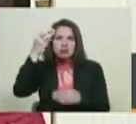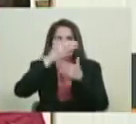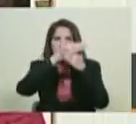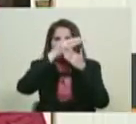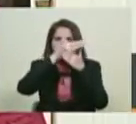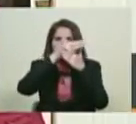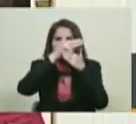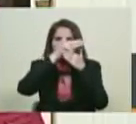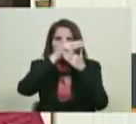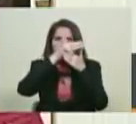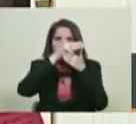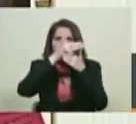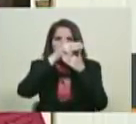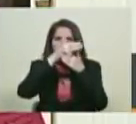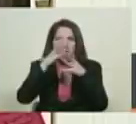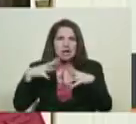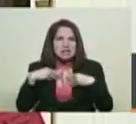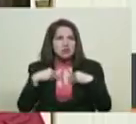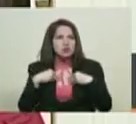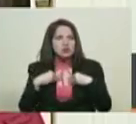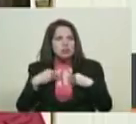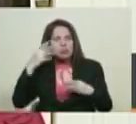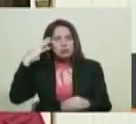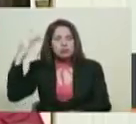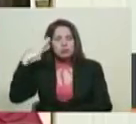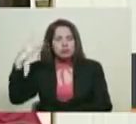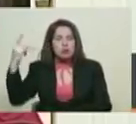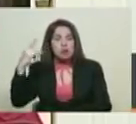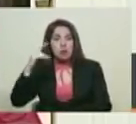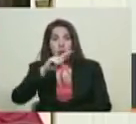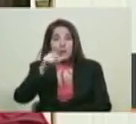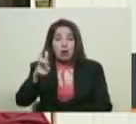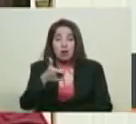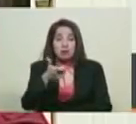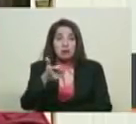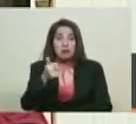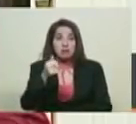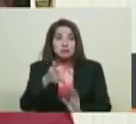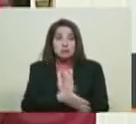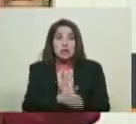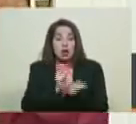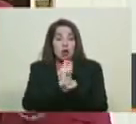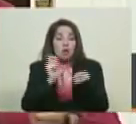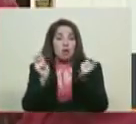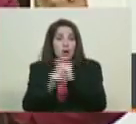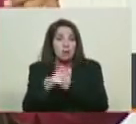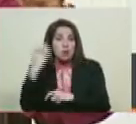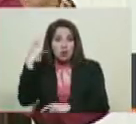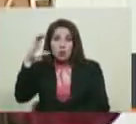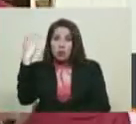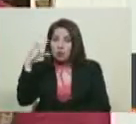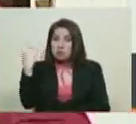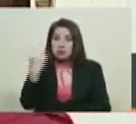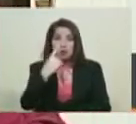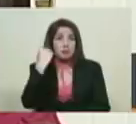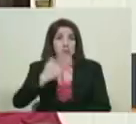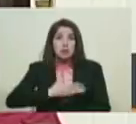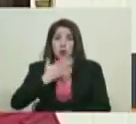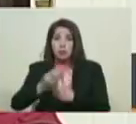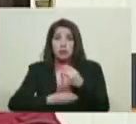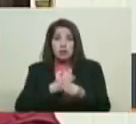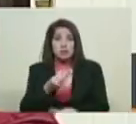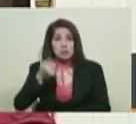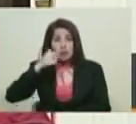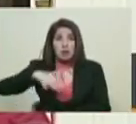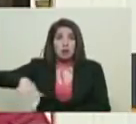asumo los sueños de Gaitán. Pero las transformaciones y los cambios en Colombia solo los puede hacer el pueblo de Colombia.